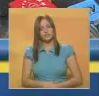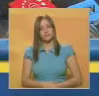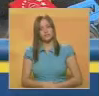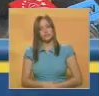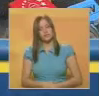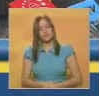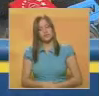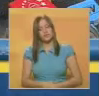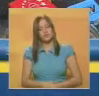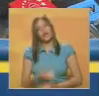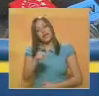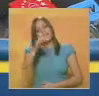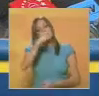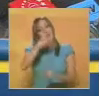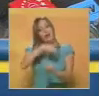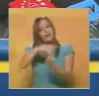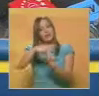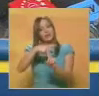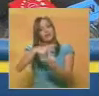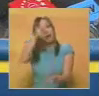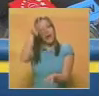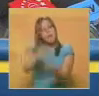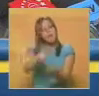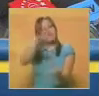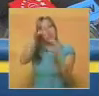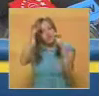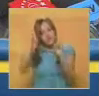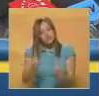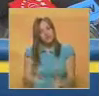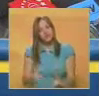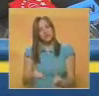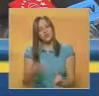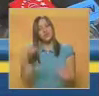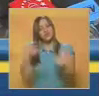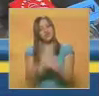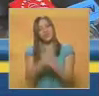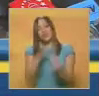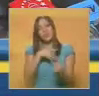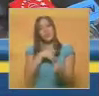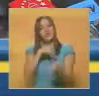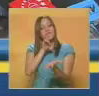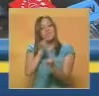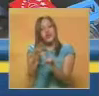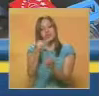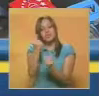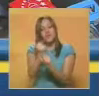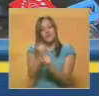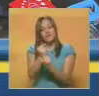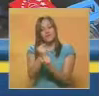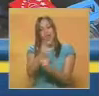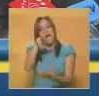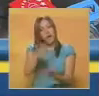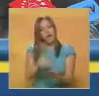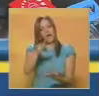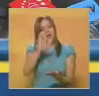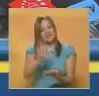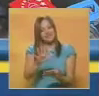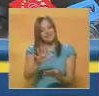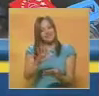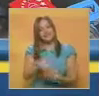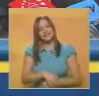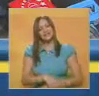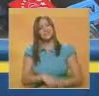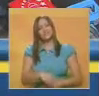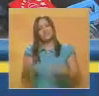es un hecho muy positivo la aprobación del decreto de inamovilidad laboral con las características con que fue aprobado que extiende